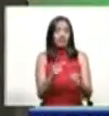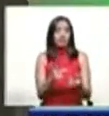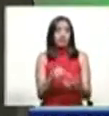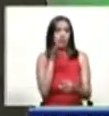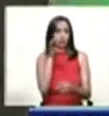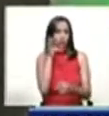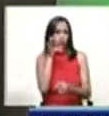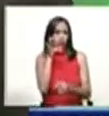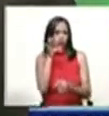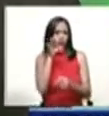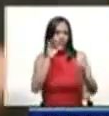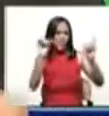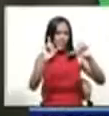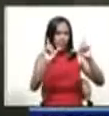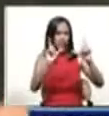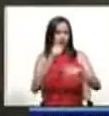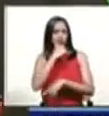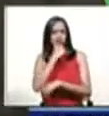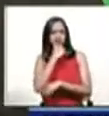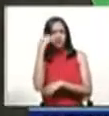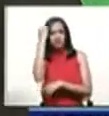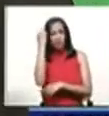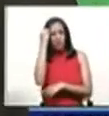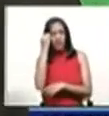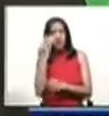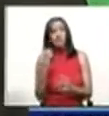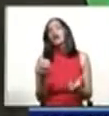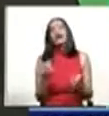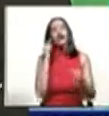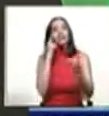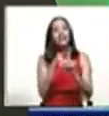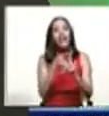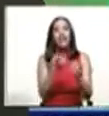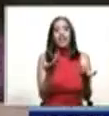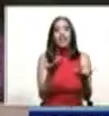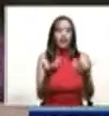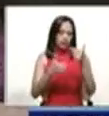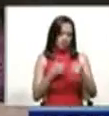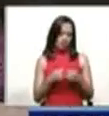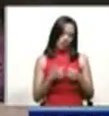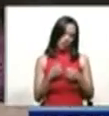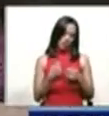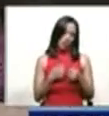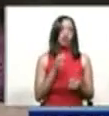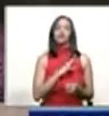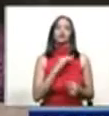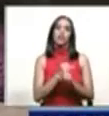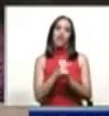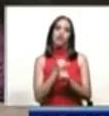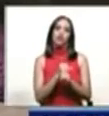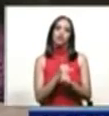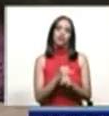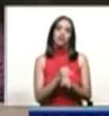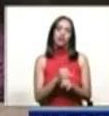análisis, entretenimiento, está única y exclusivamente dirigido a las redes sociales. A las redes sociales. Así que bueno, Pedro, nosotros tenemos una gran responsabilidad como